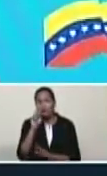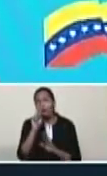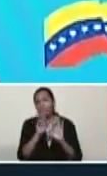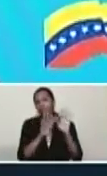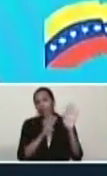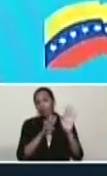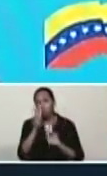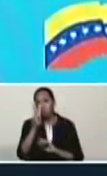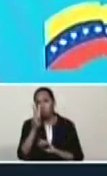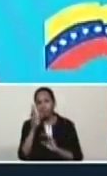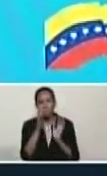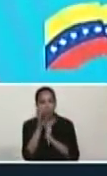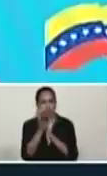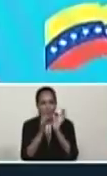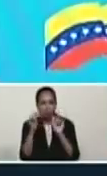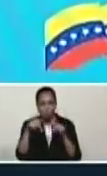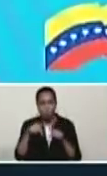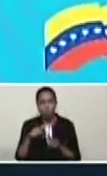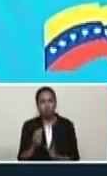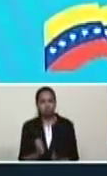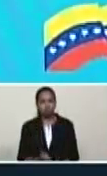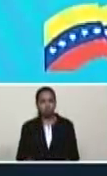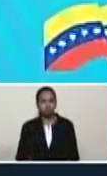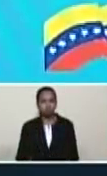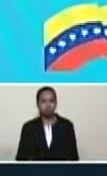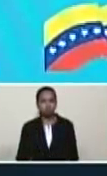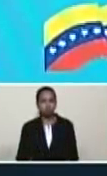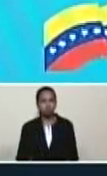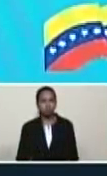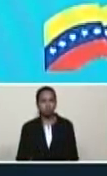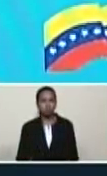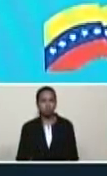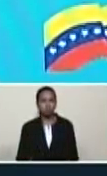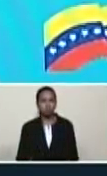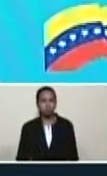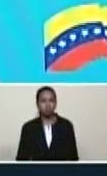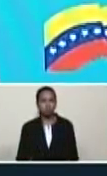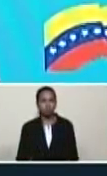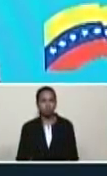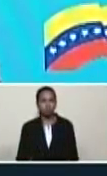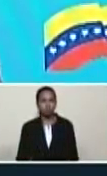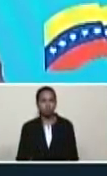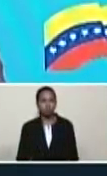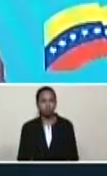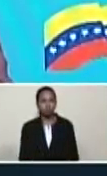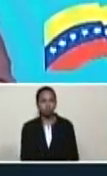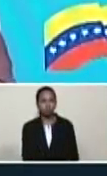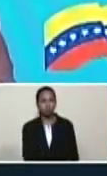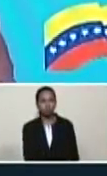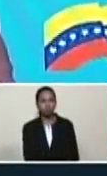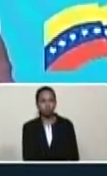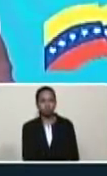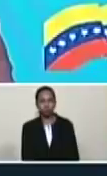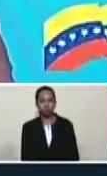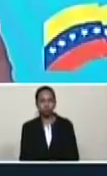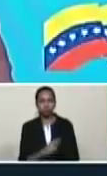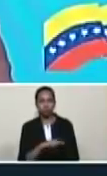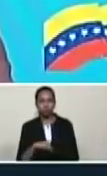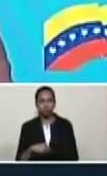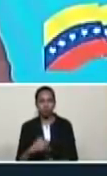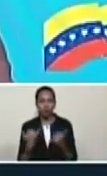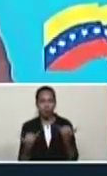muchachos. 12 de abril. A esta hora,